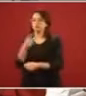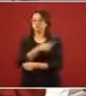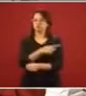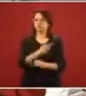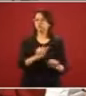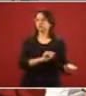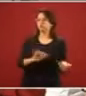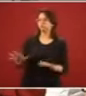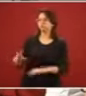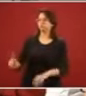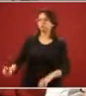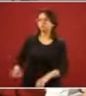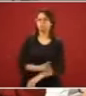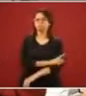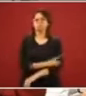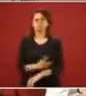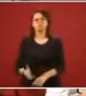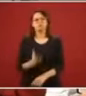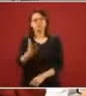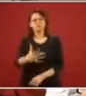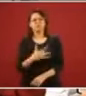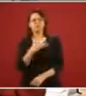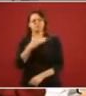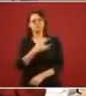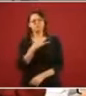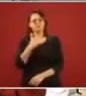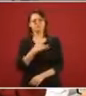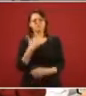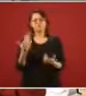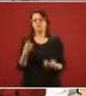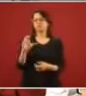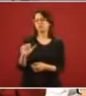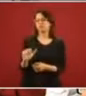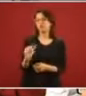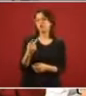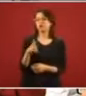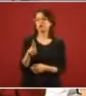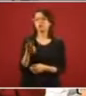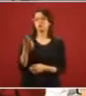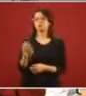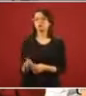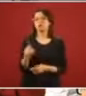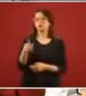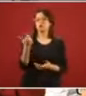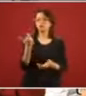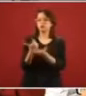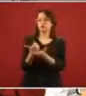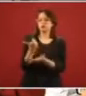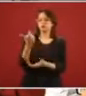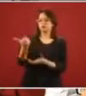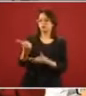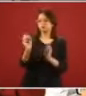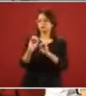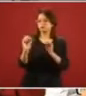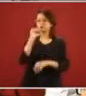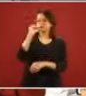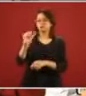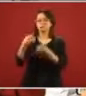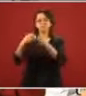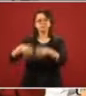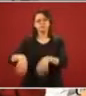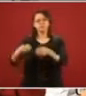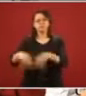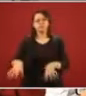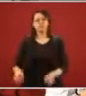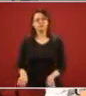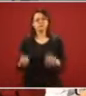estos movimientos? ¿Cuál ha sido la afectación para Capufe, si usted tiene el dato, por el pago del no pago de las cuotas de